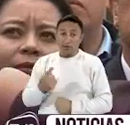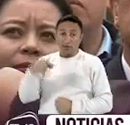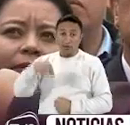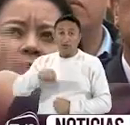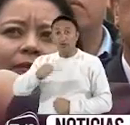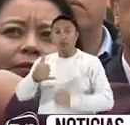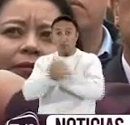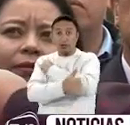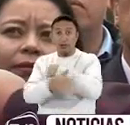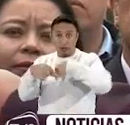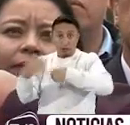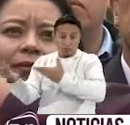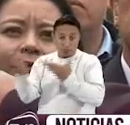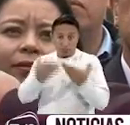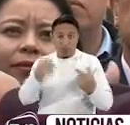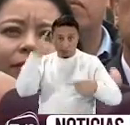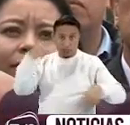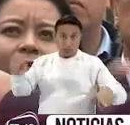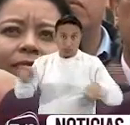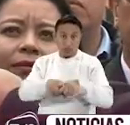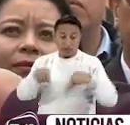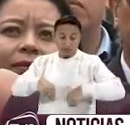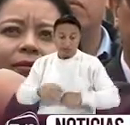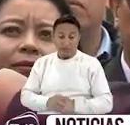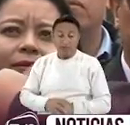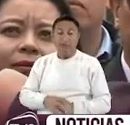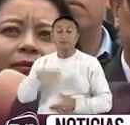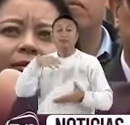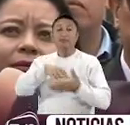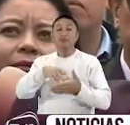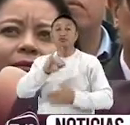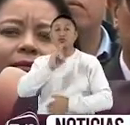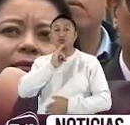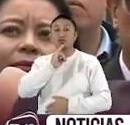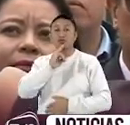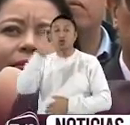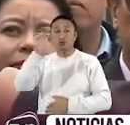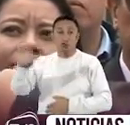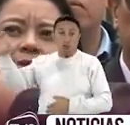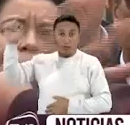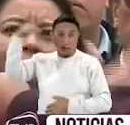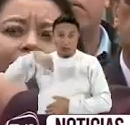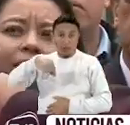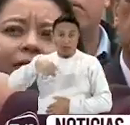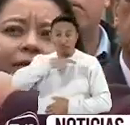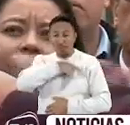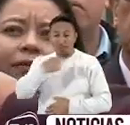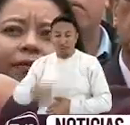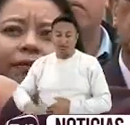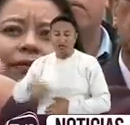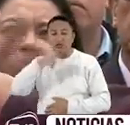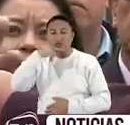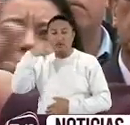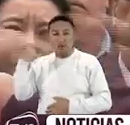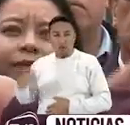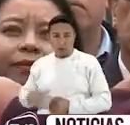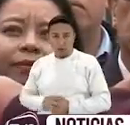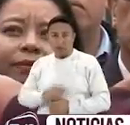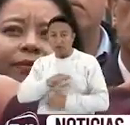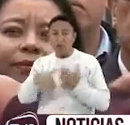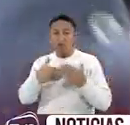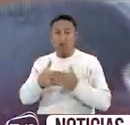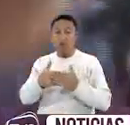estudiantes. Ahora sí vamos a firmar el convenio en que vengan los chicos de Estados Unidos, de Europa, de China, de Rusia, de todos